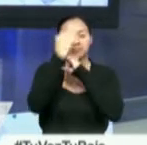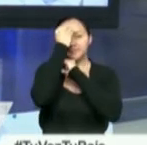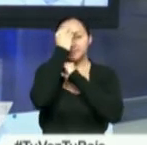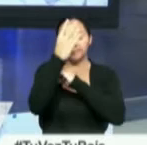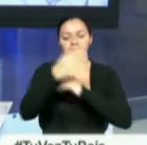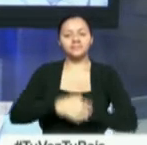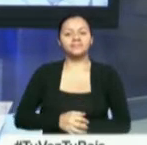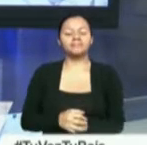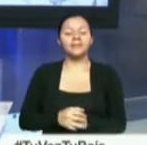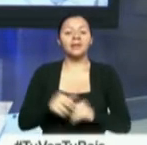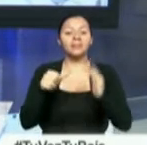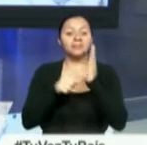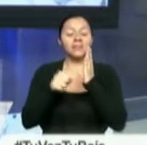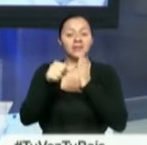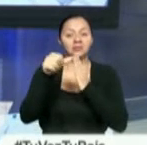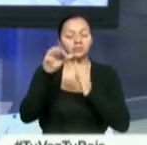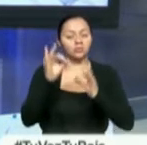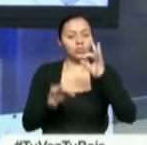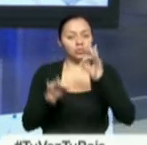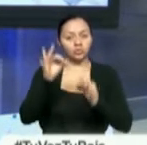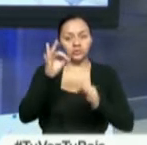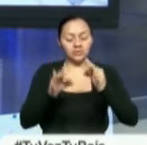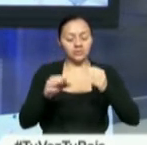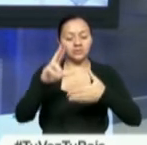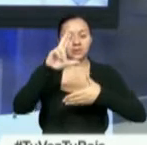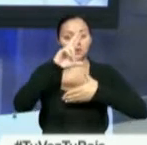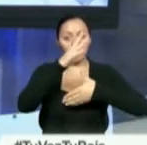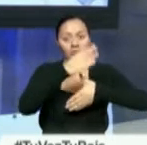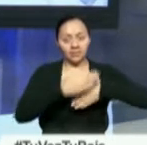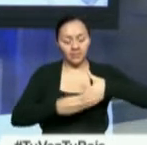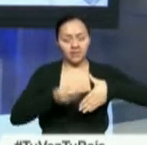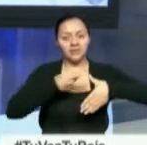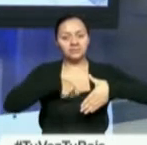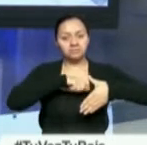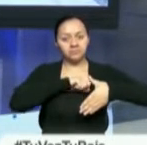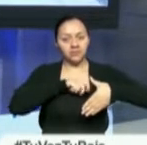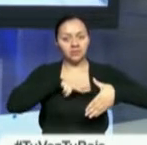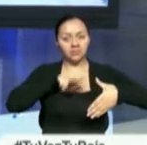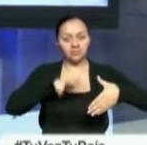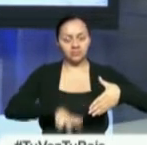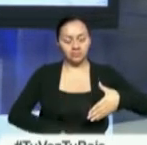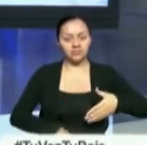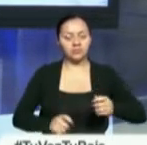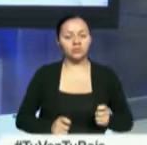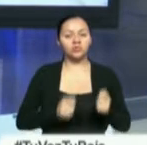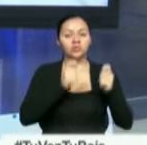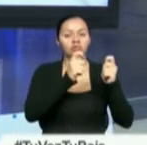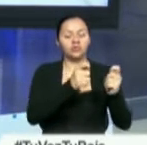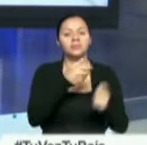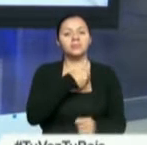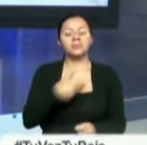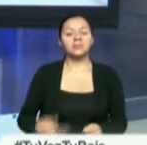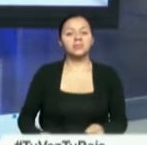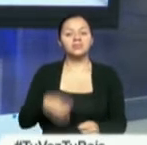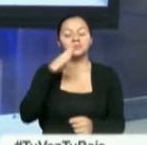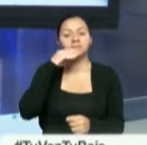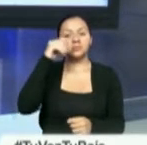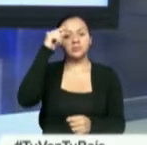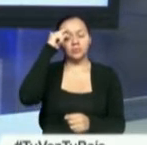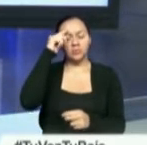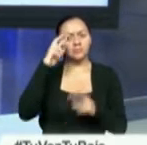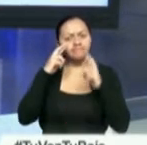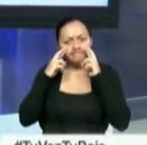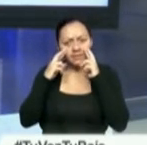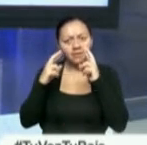los ministros de justicia de los países iberoamericanos integraron y entregaron el presidente rafael correa delgado la orden